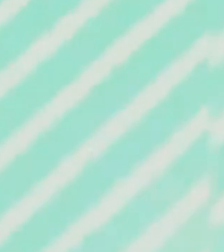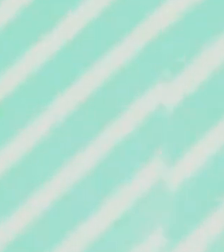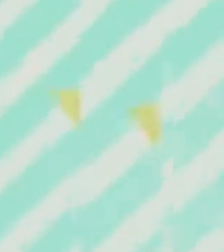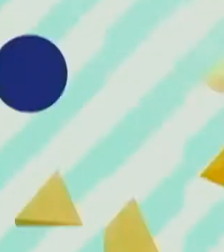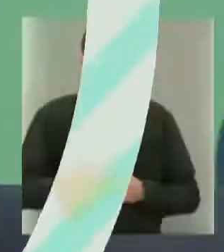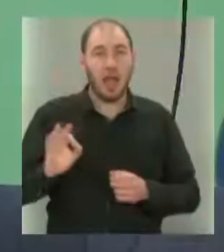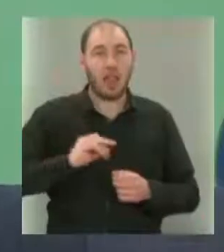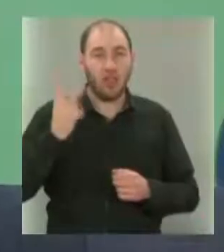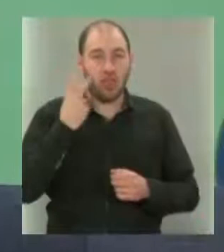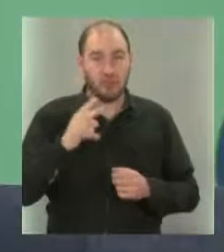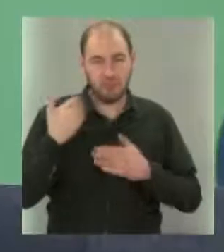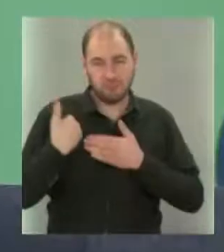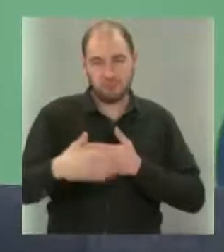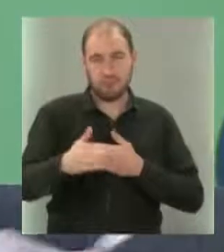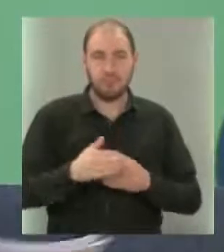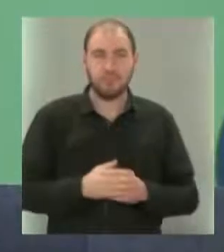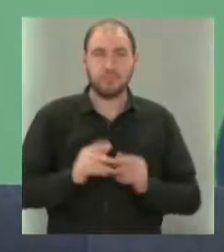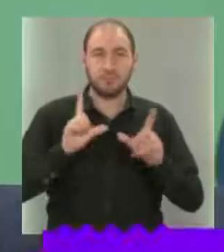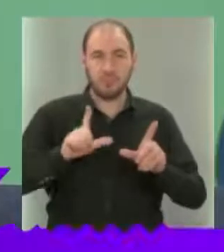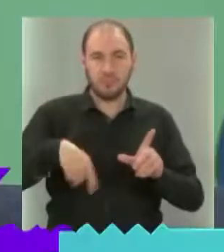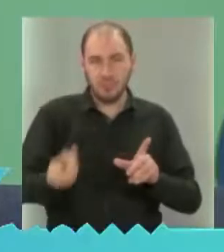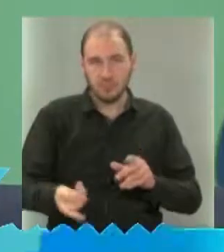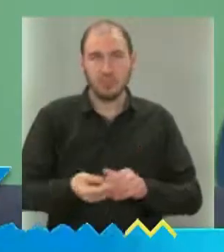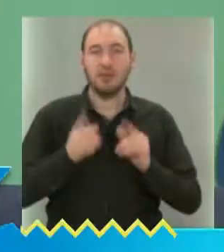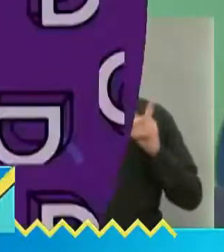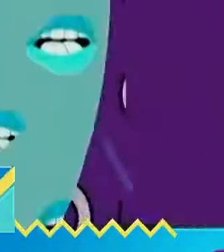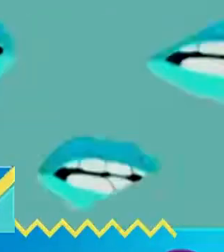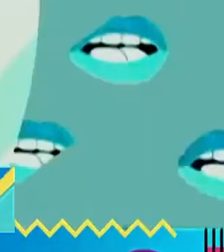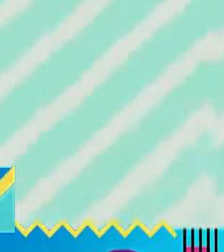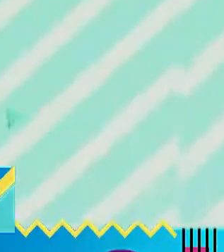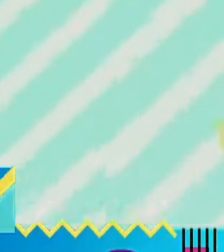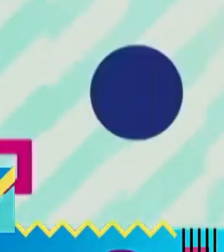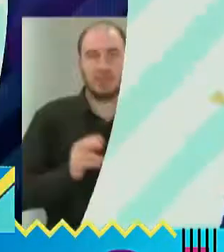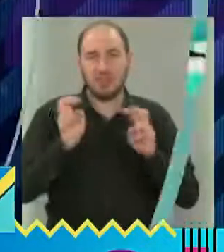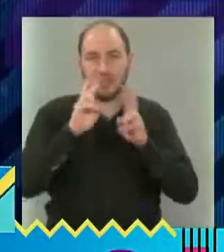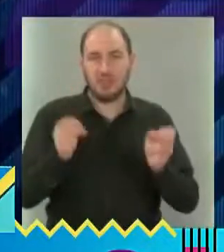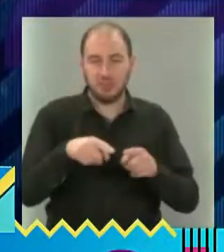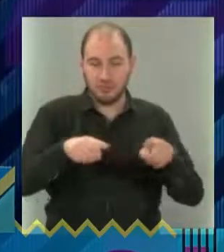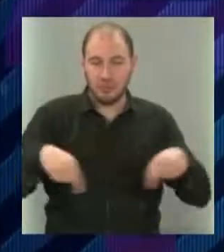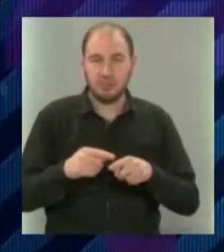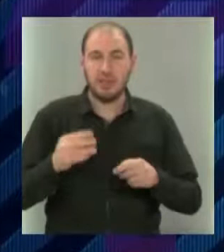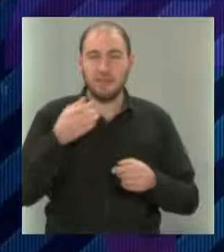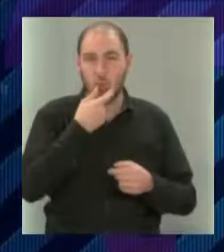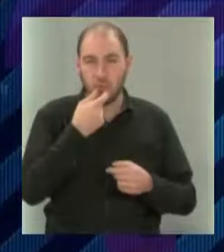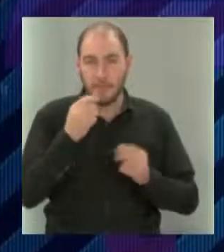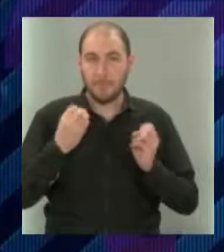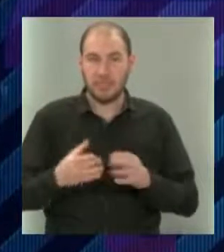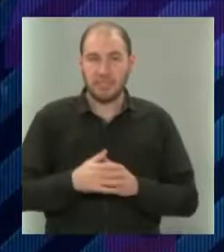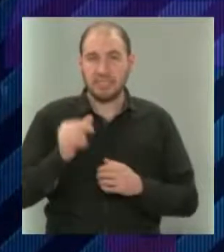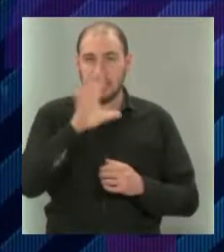el año 2000. Y nos vamos a ir a la siguiente placa que también está relacionada con la superficie de la vid, porque